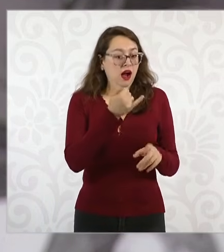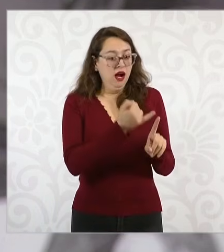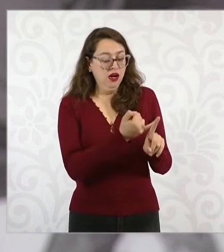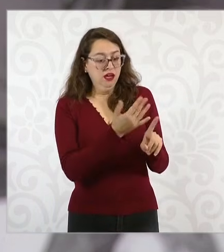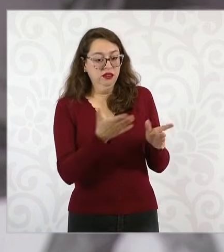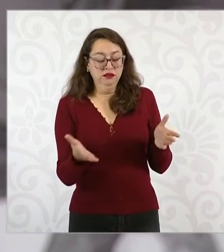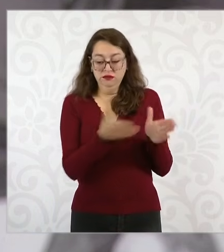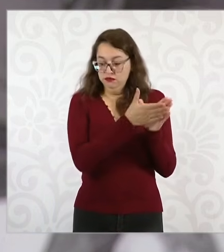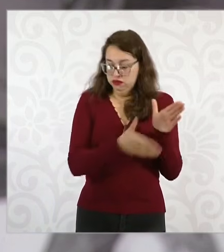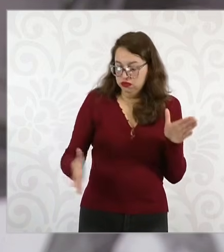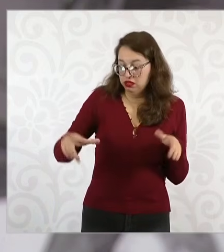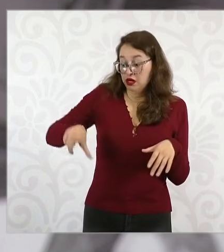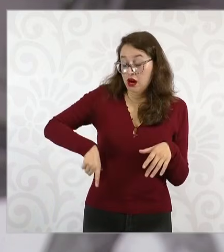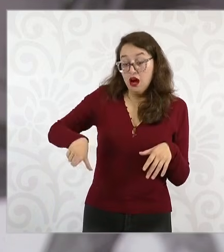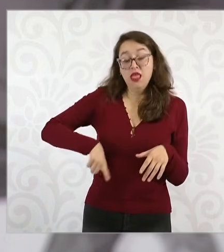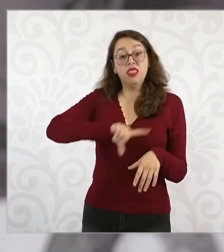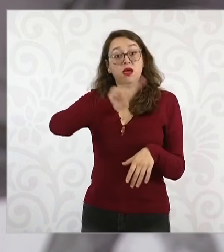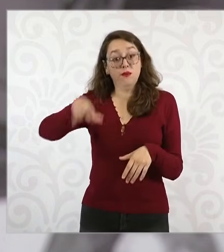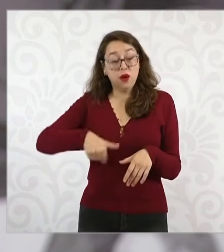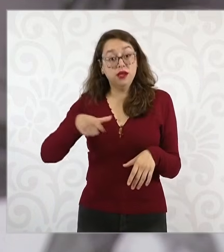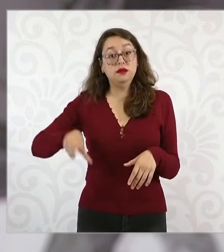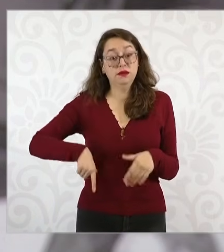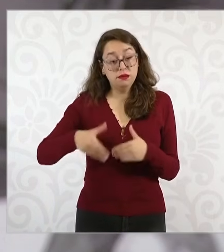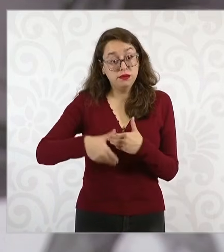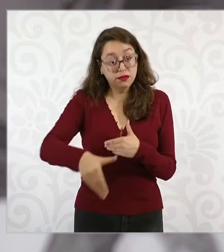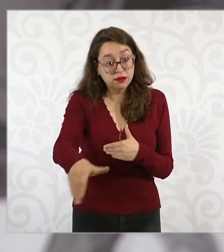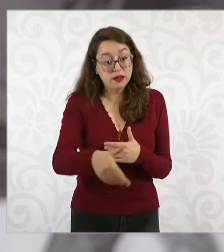durante su gobierno y después de su gobierno,